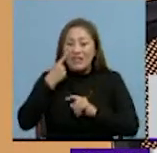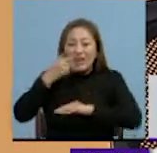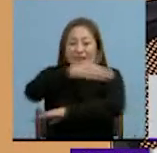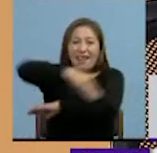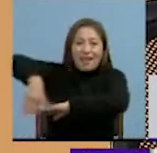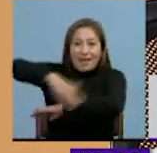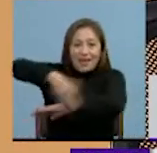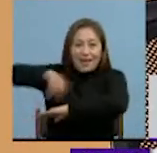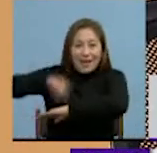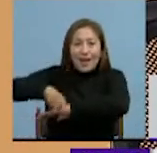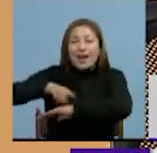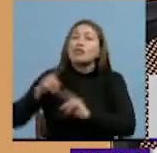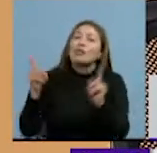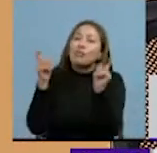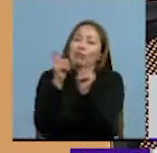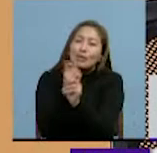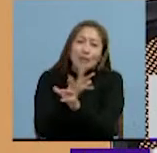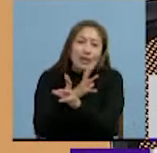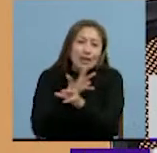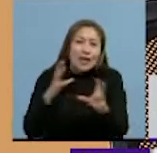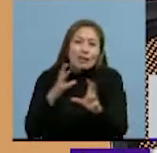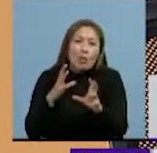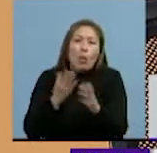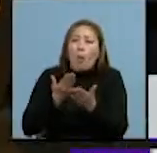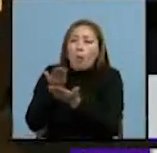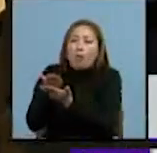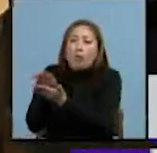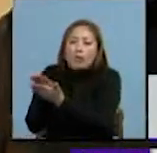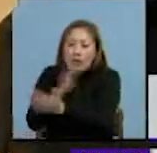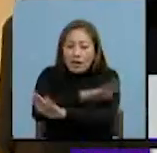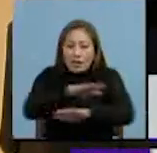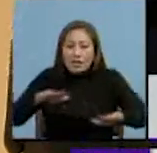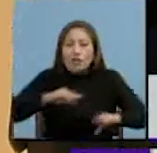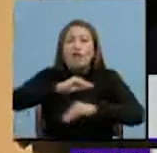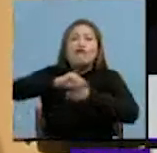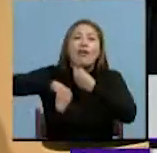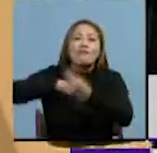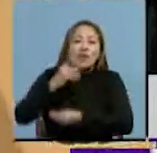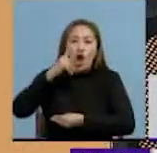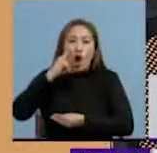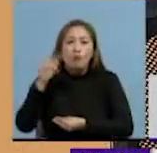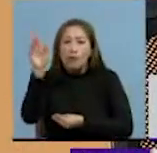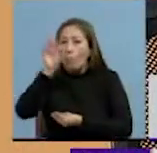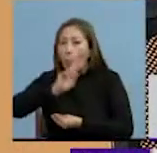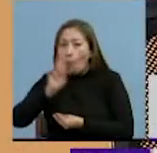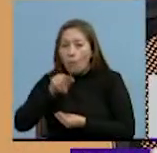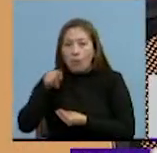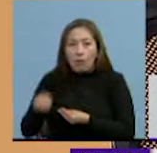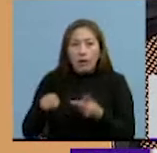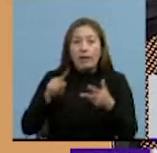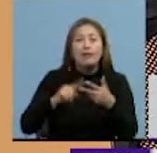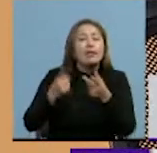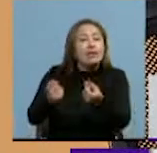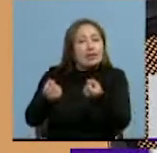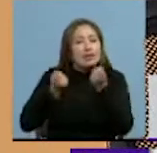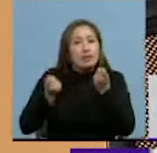calle. Criticidad, Jorge. Mendicidad. Niños, familias, hombres, mujeres que